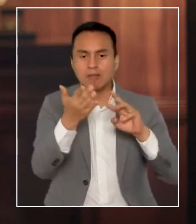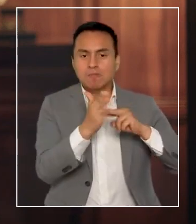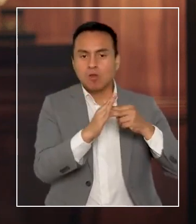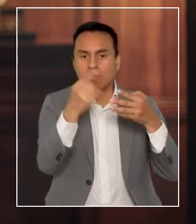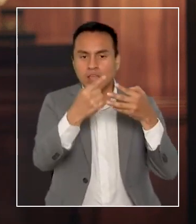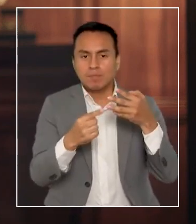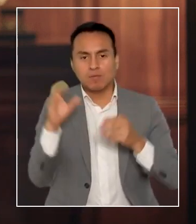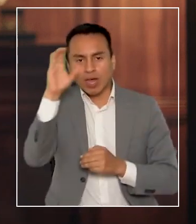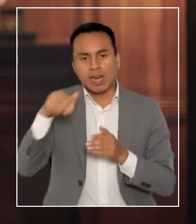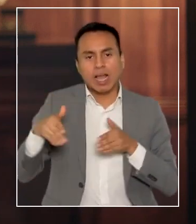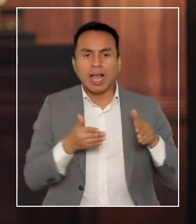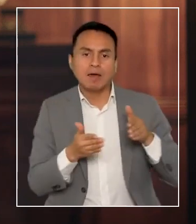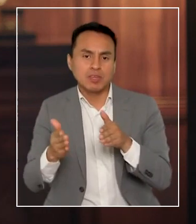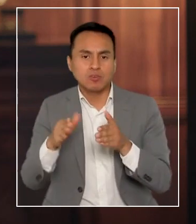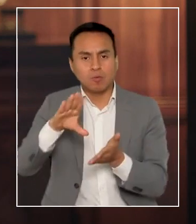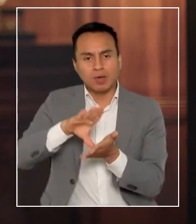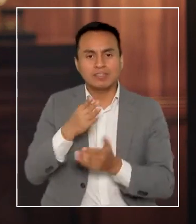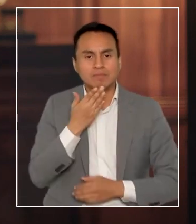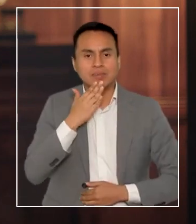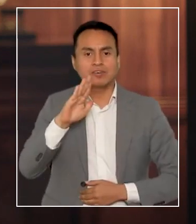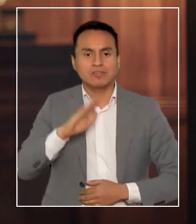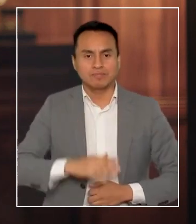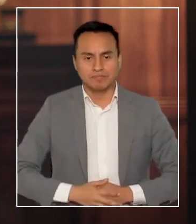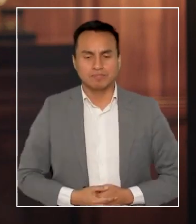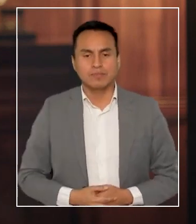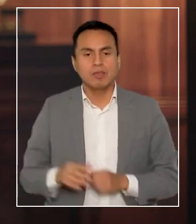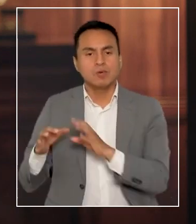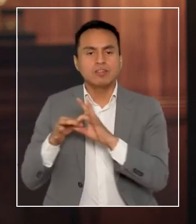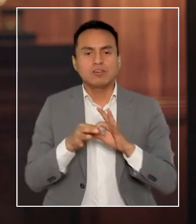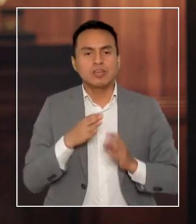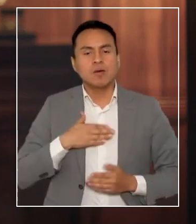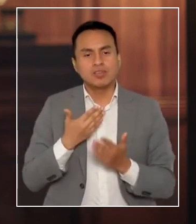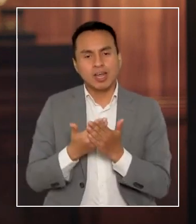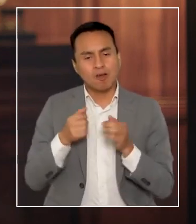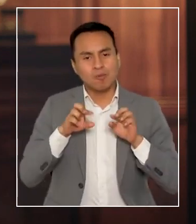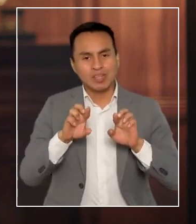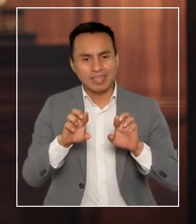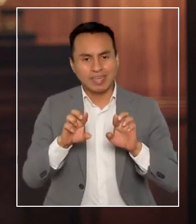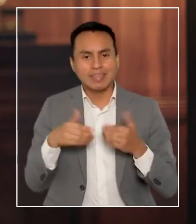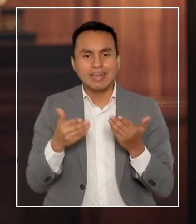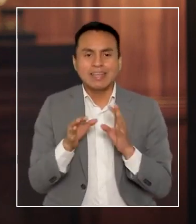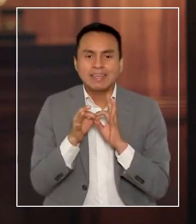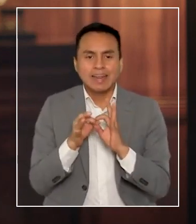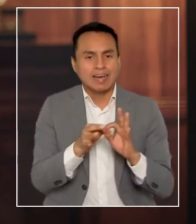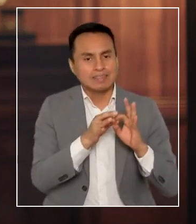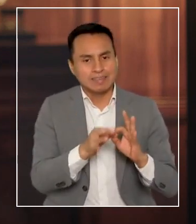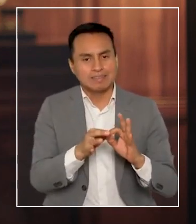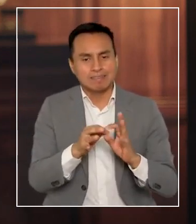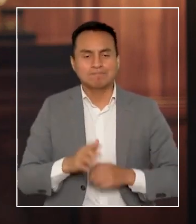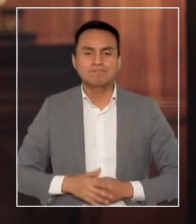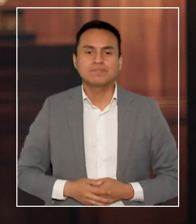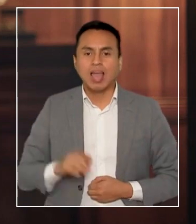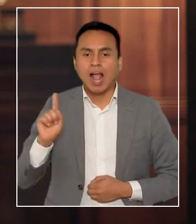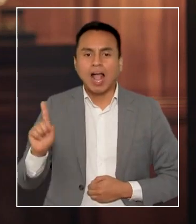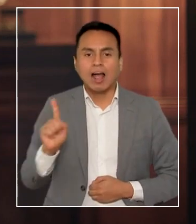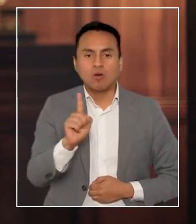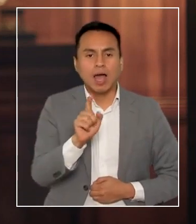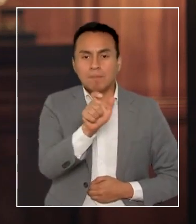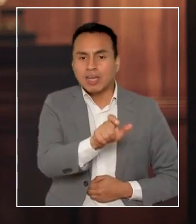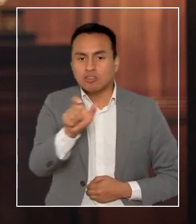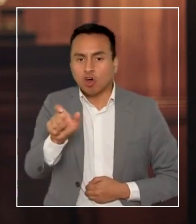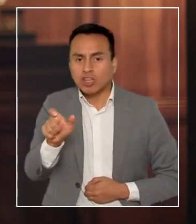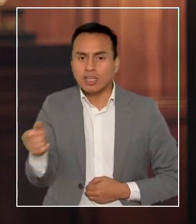y Buscar caminos hacia un país mejor por eso quiero aprovechar esta oportunidad para darle las gracias a cada una de las